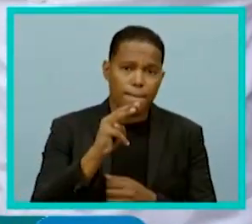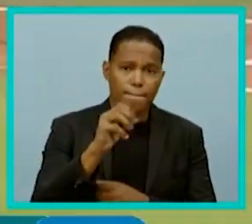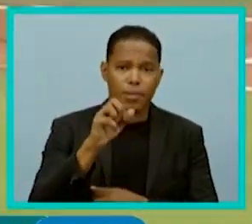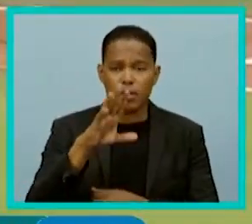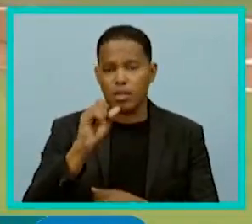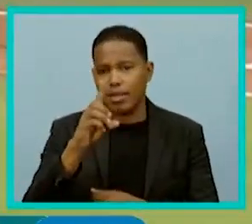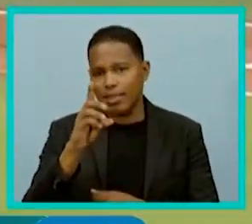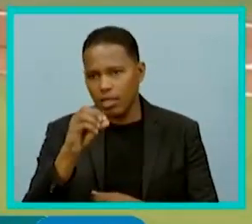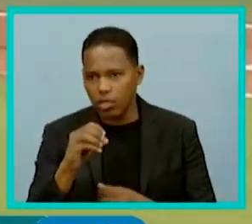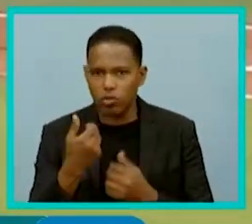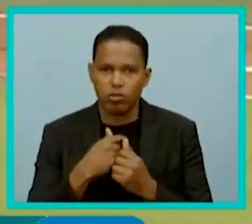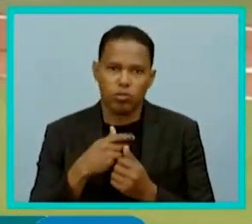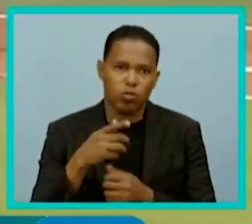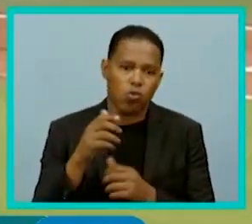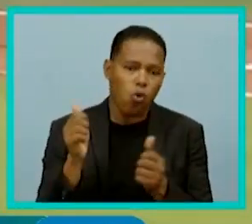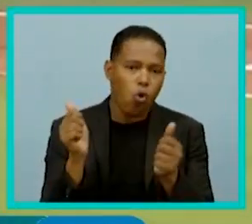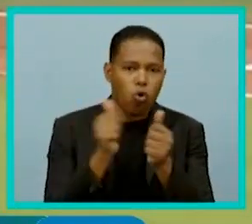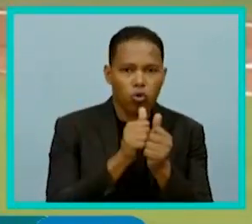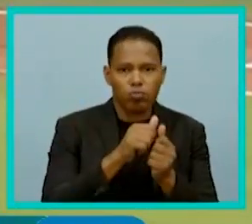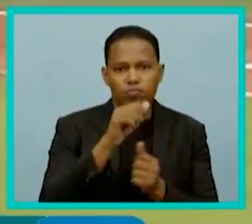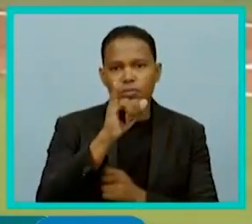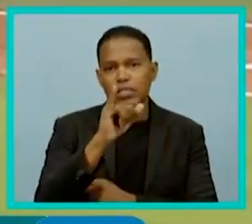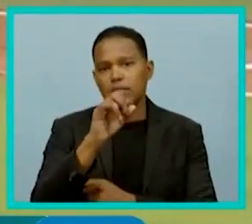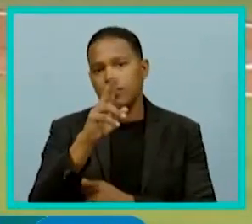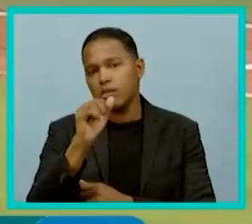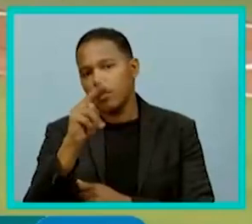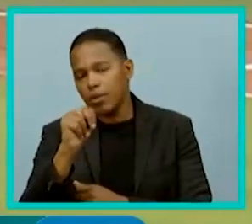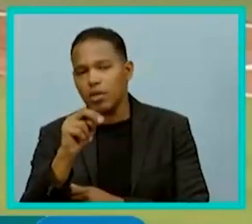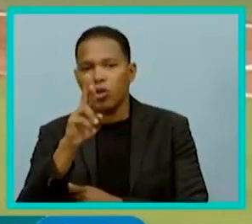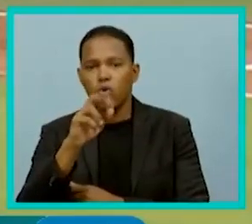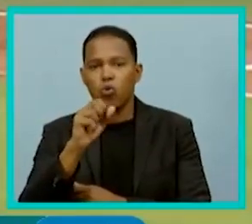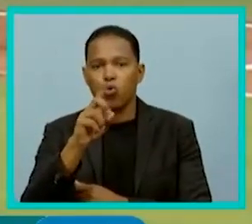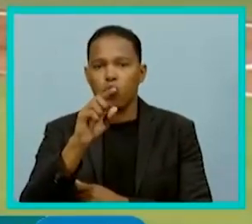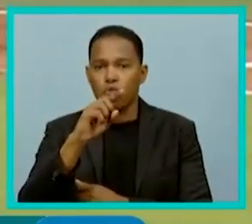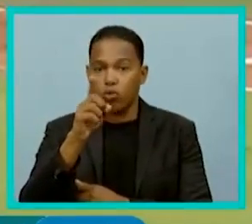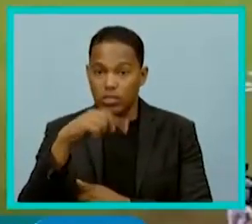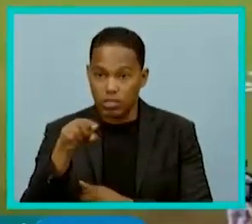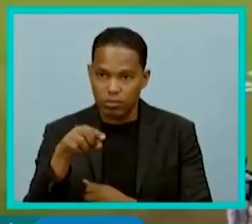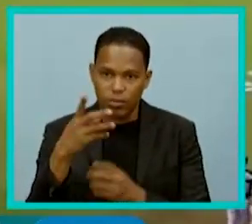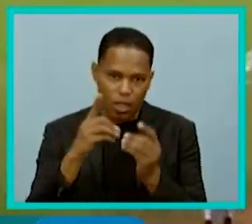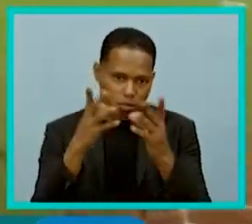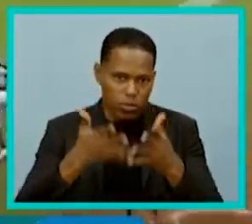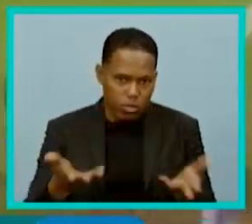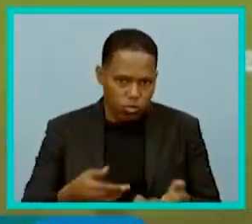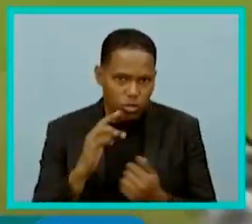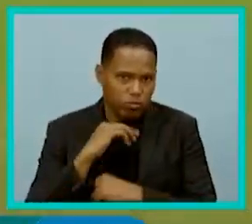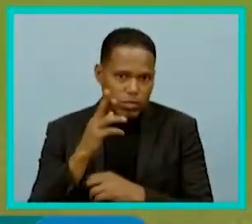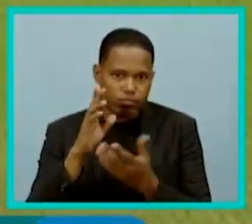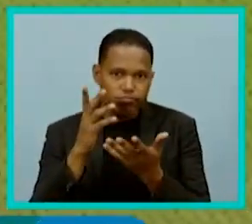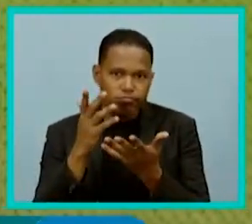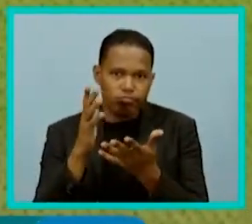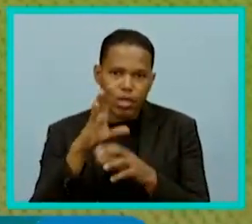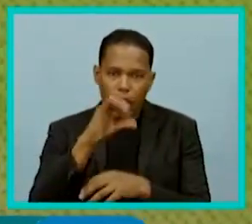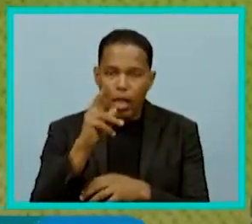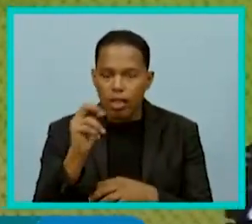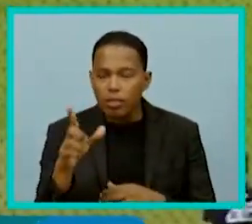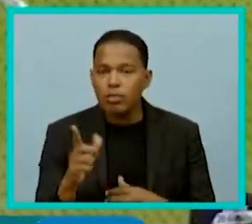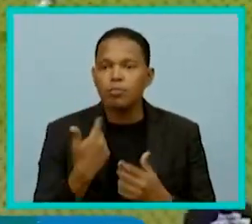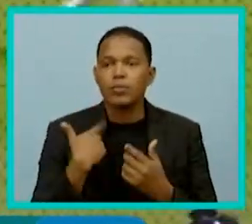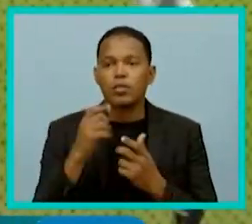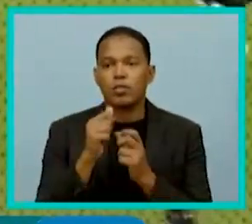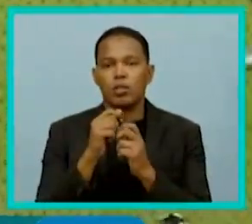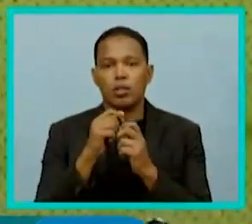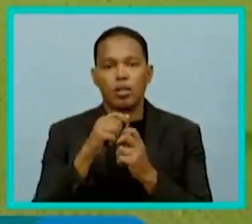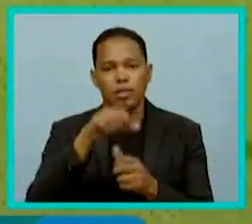televisor el señor Iván Ruiz el primer partido de la temporada será este sábado 15 de octubre cuando las águilas visiten a los gigantes